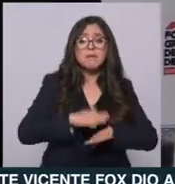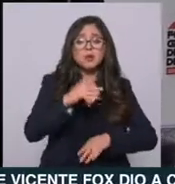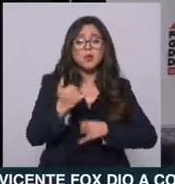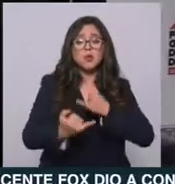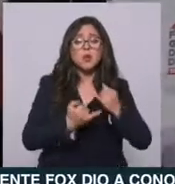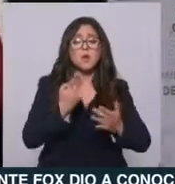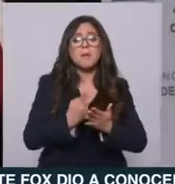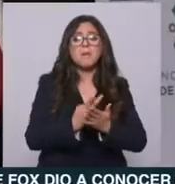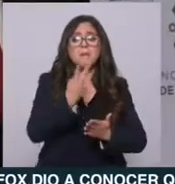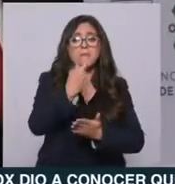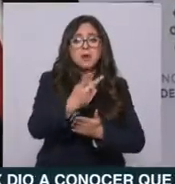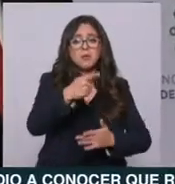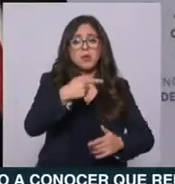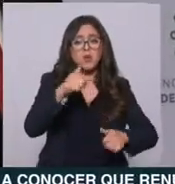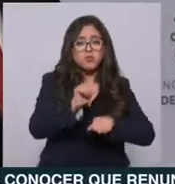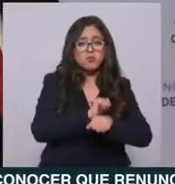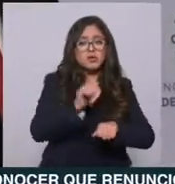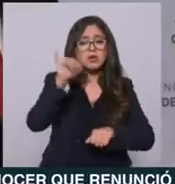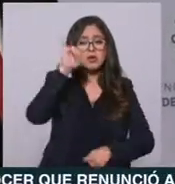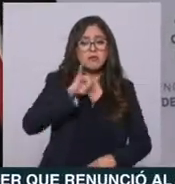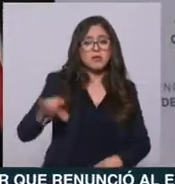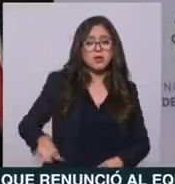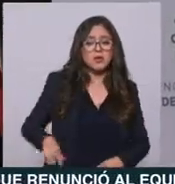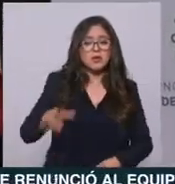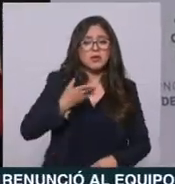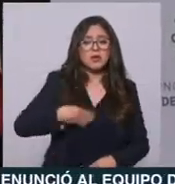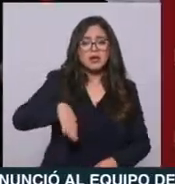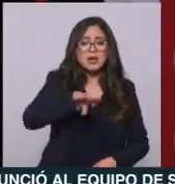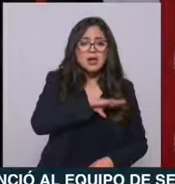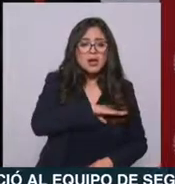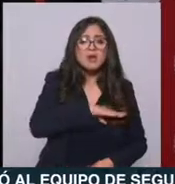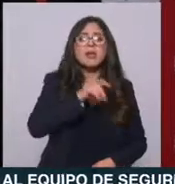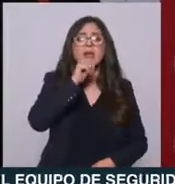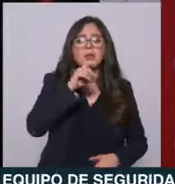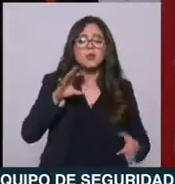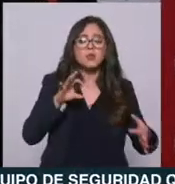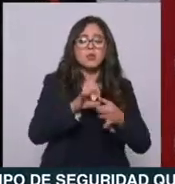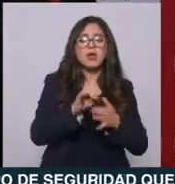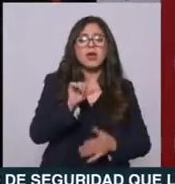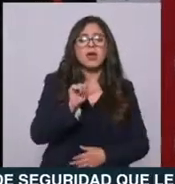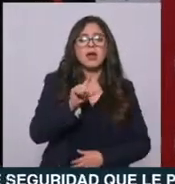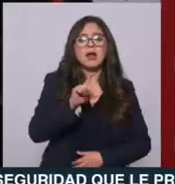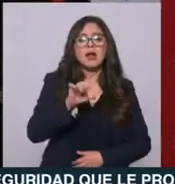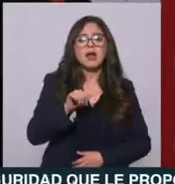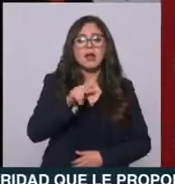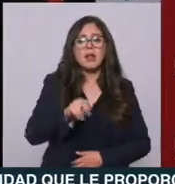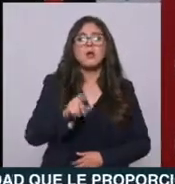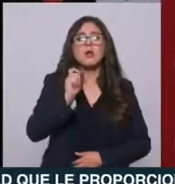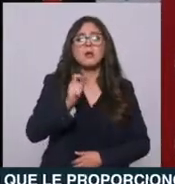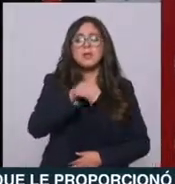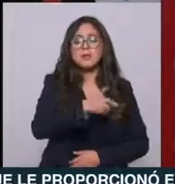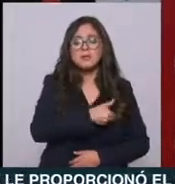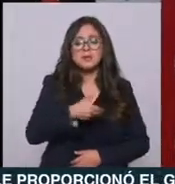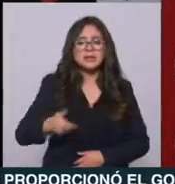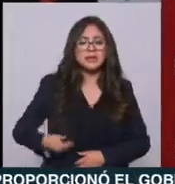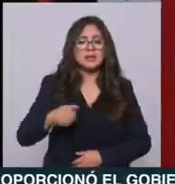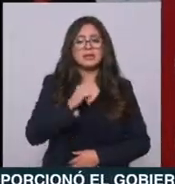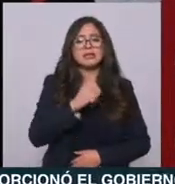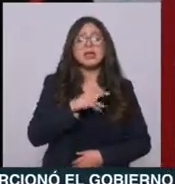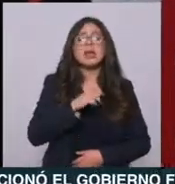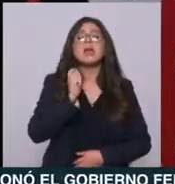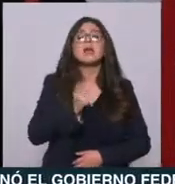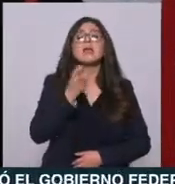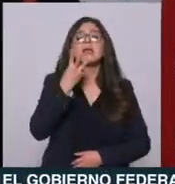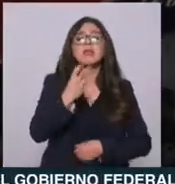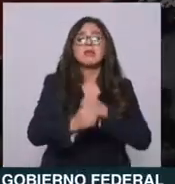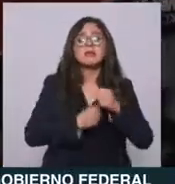Gran Premio de México, la jefa de gobierno Claudia Sheinbaum, junto con Alejandro Soberón, presidente de CIE, dieron a conocer que por